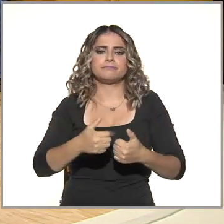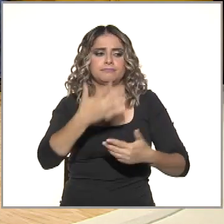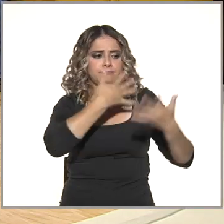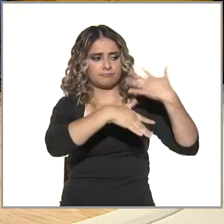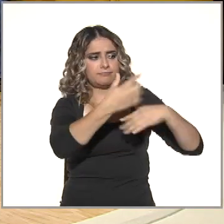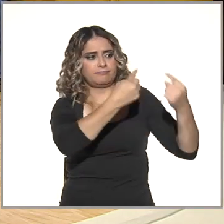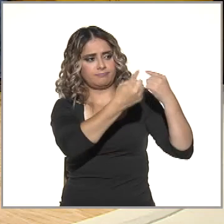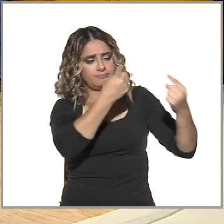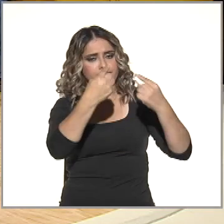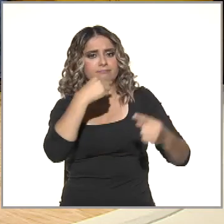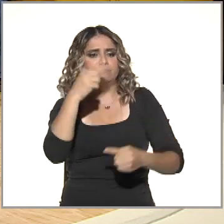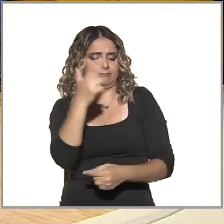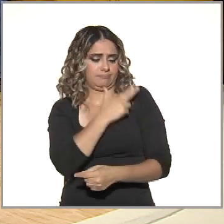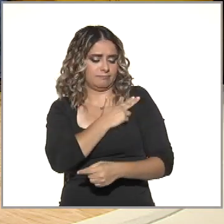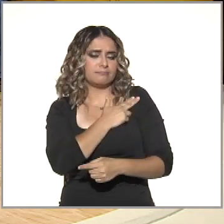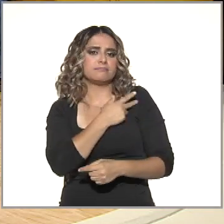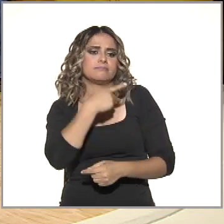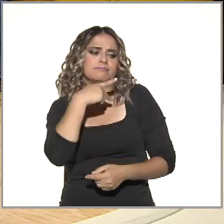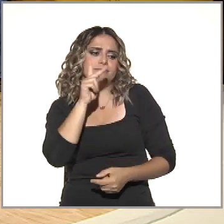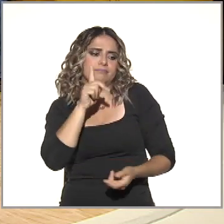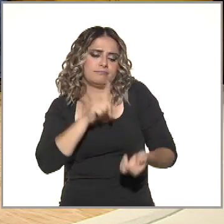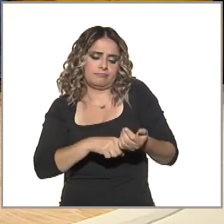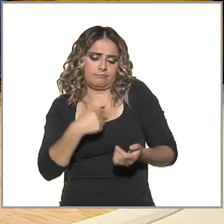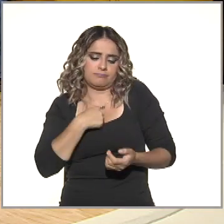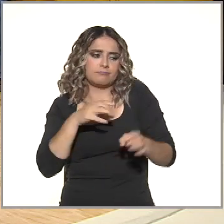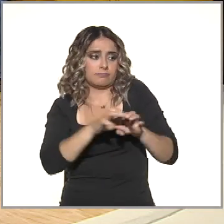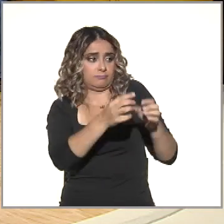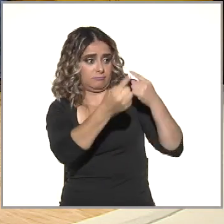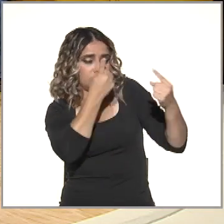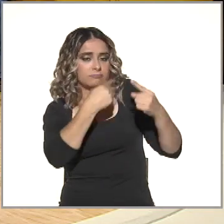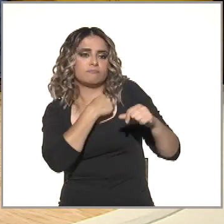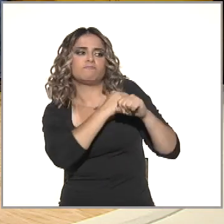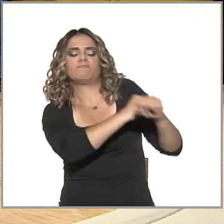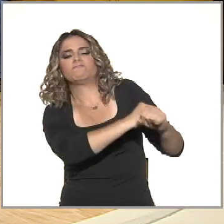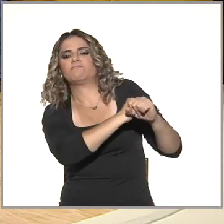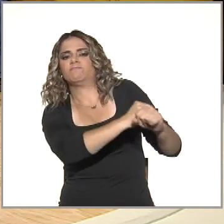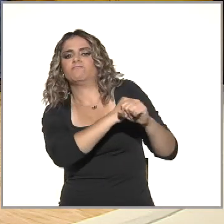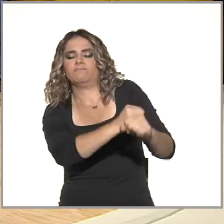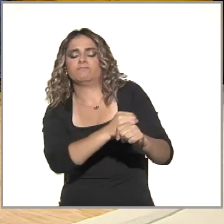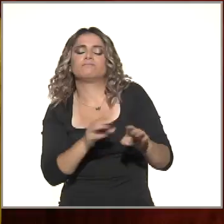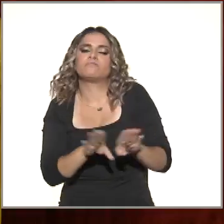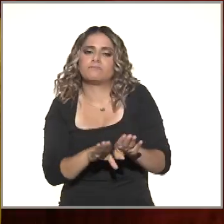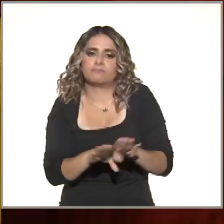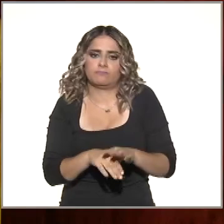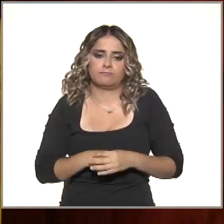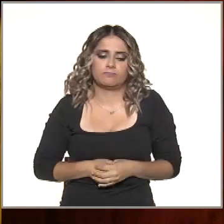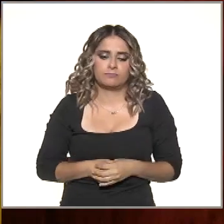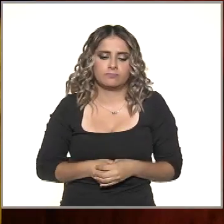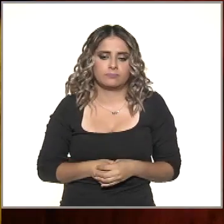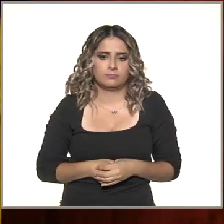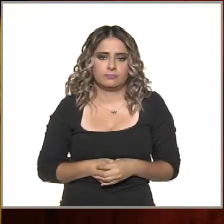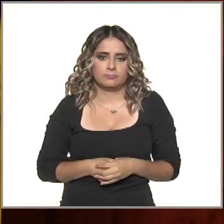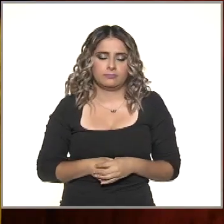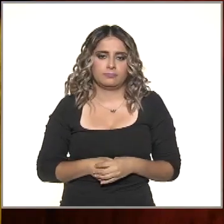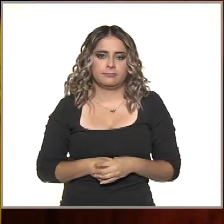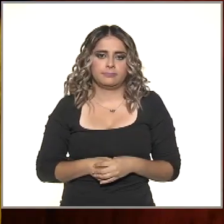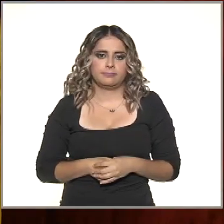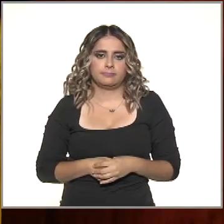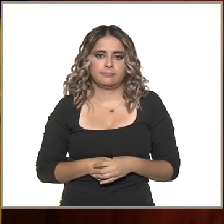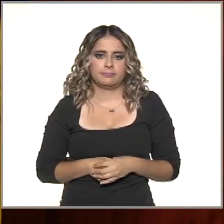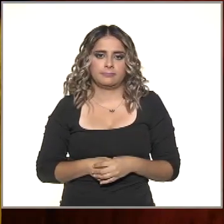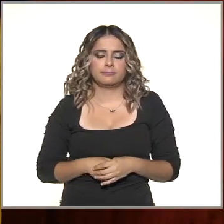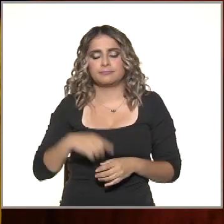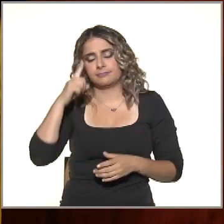pueden lastimar. ¿Cómo me puedo proteger cuando hay otro que las dice y busca lastimar? Sí, yo creo que es un